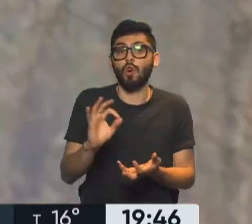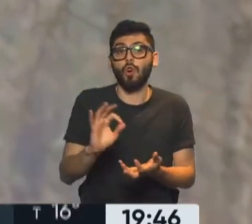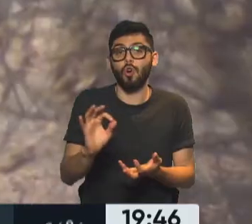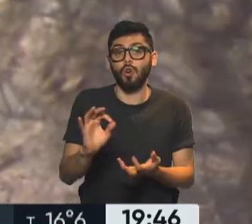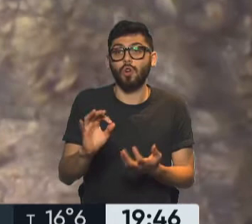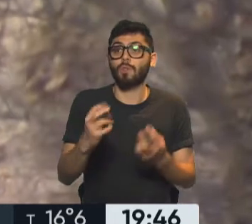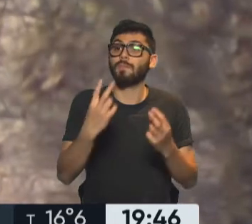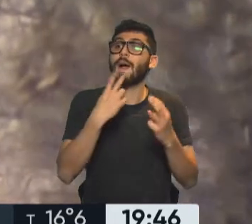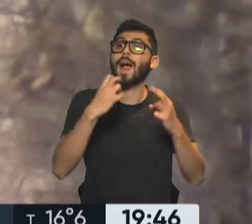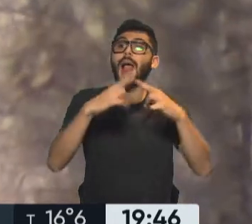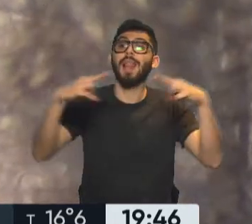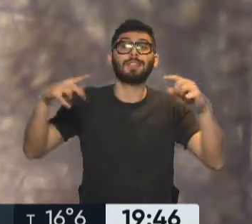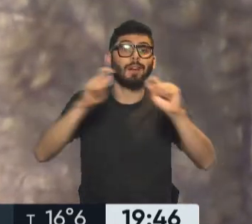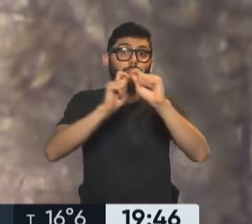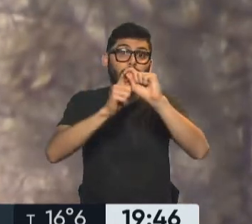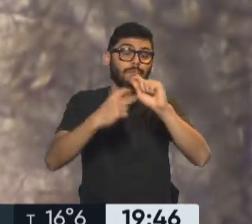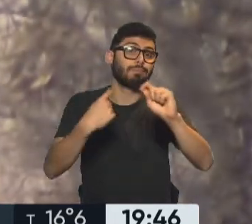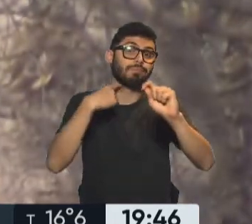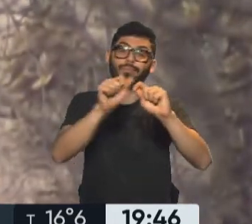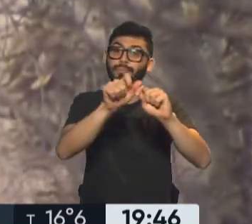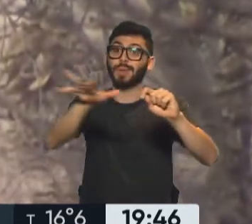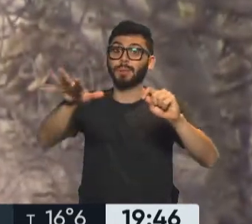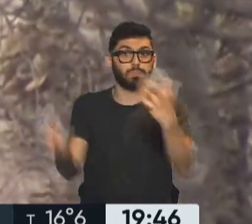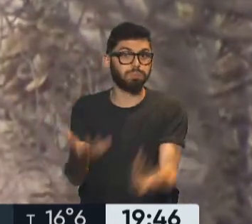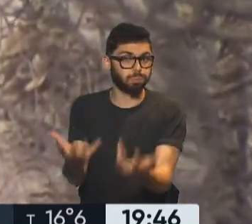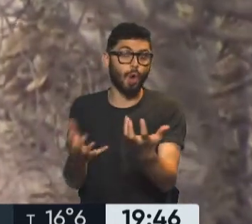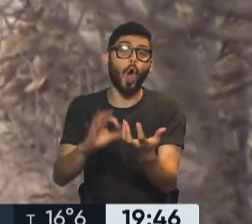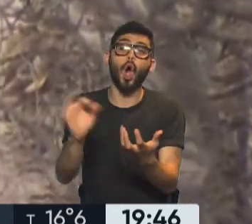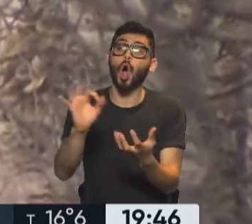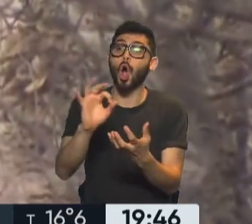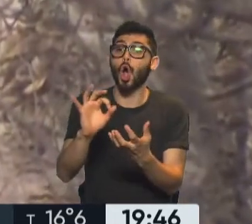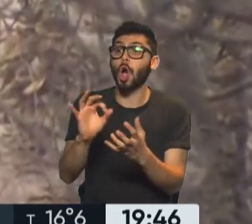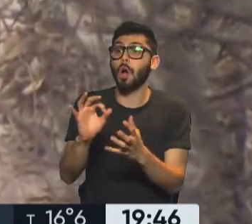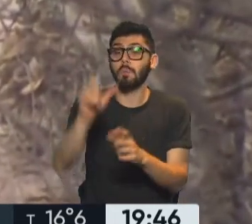situaciones eléctricas o en el caso de alguna negligencia o intencionalidad.